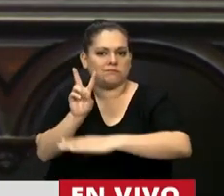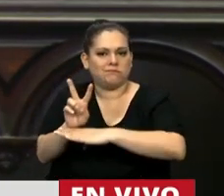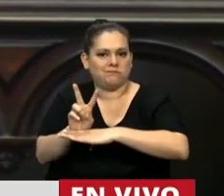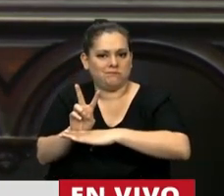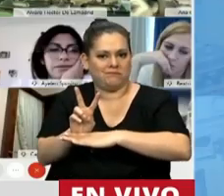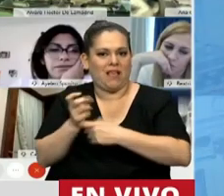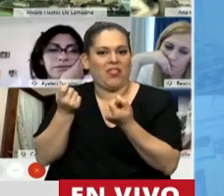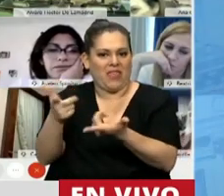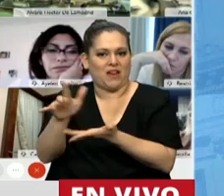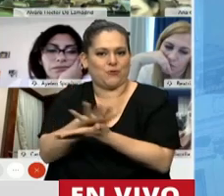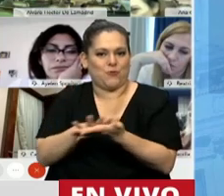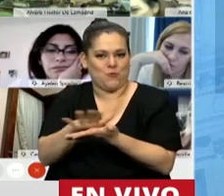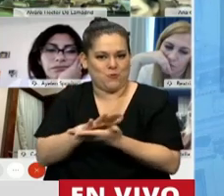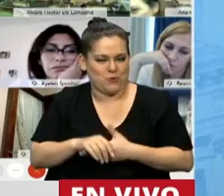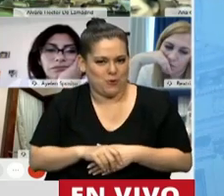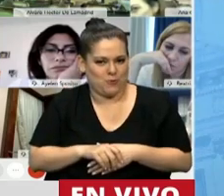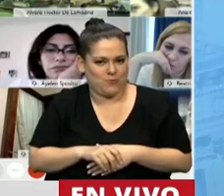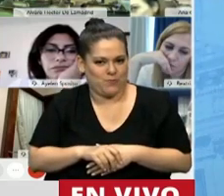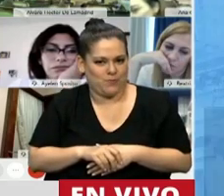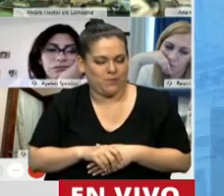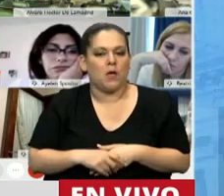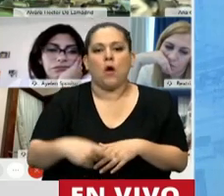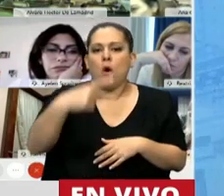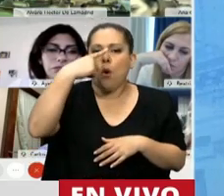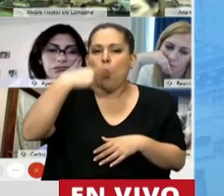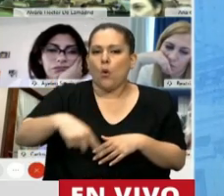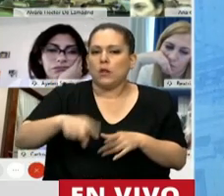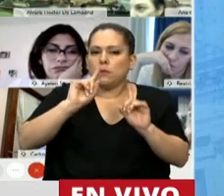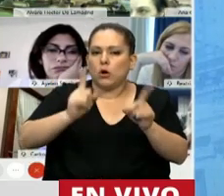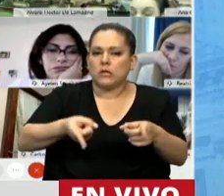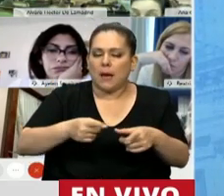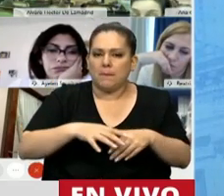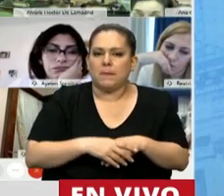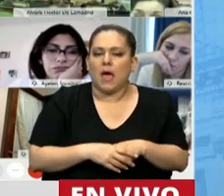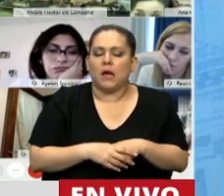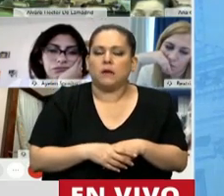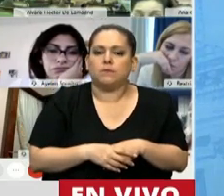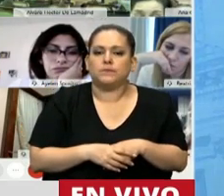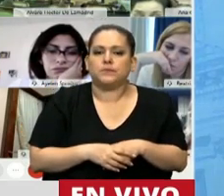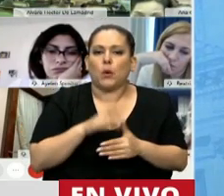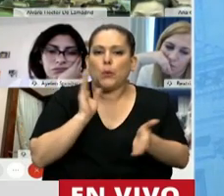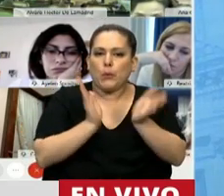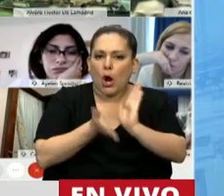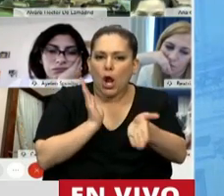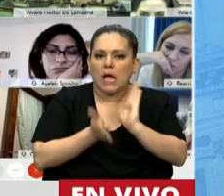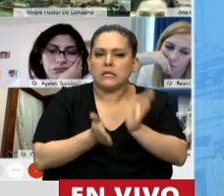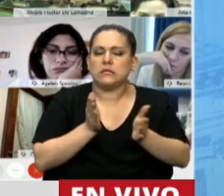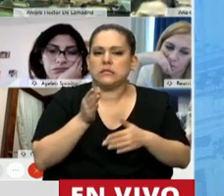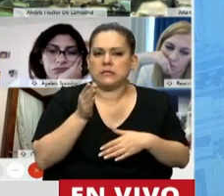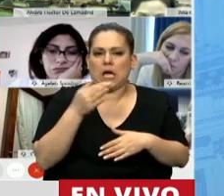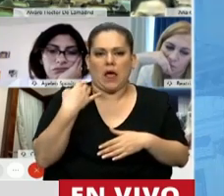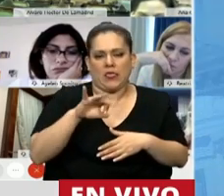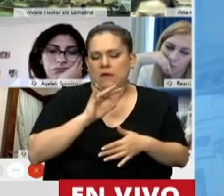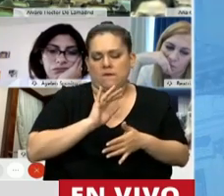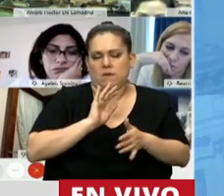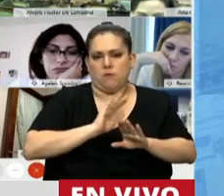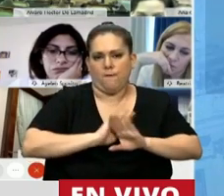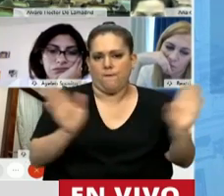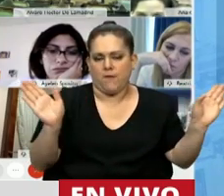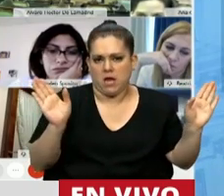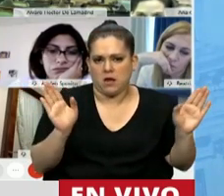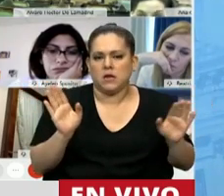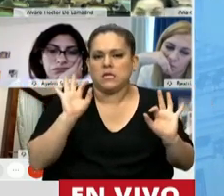por último presidente eliminar la violencia demanda a conocer la sabemos que